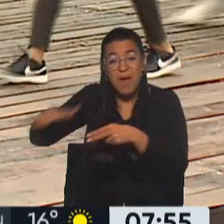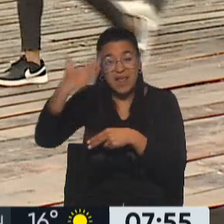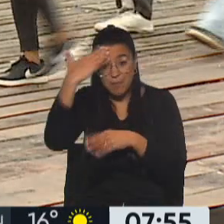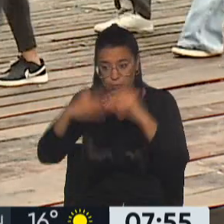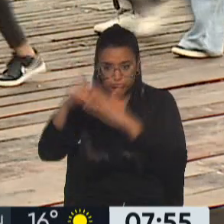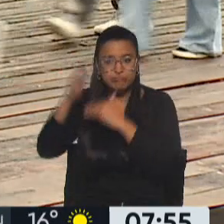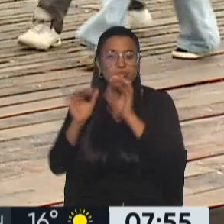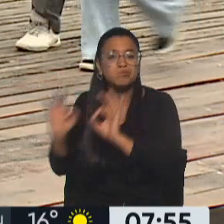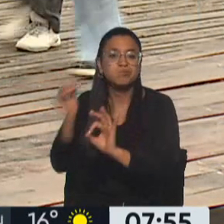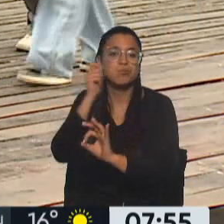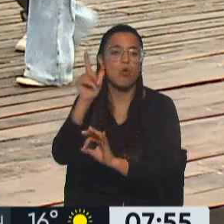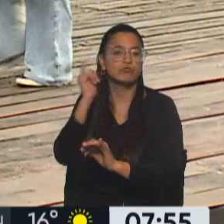construir también